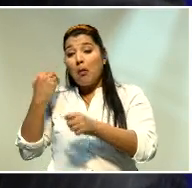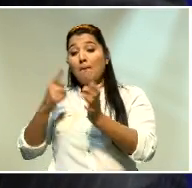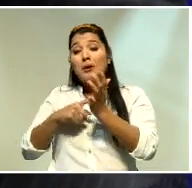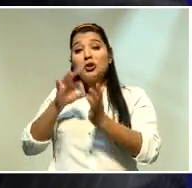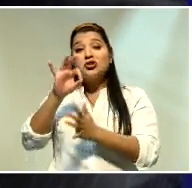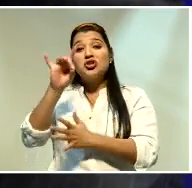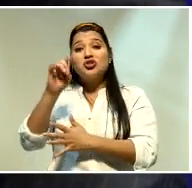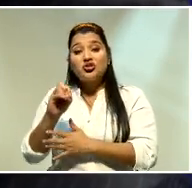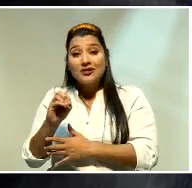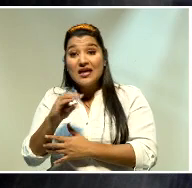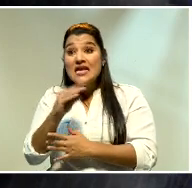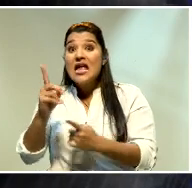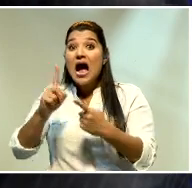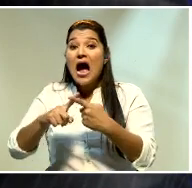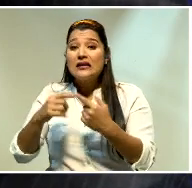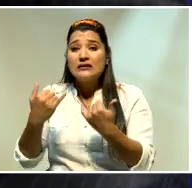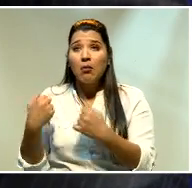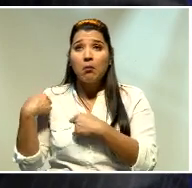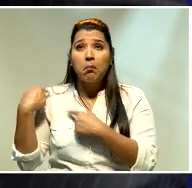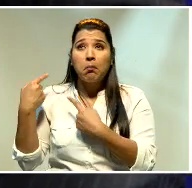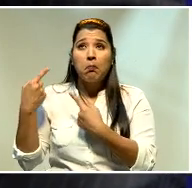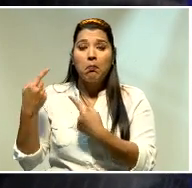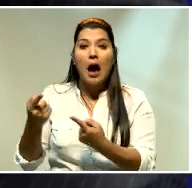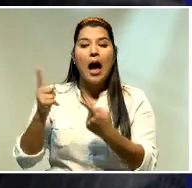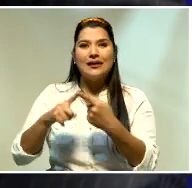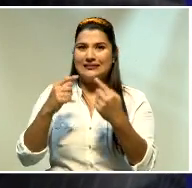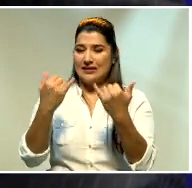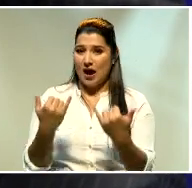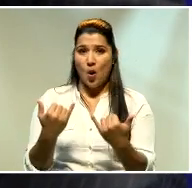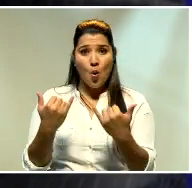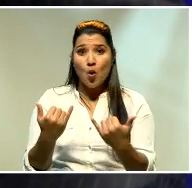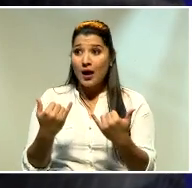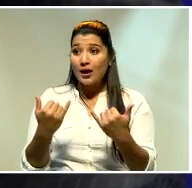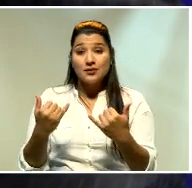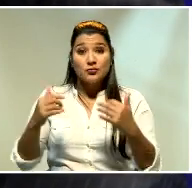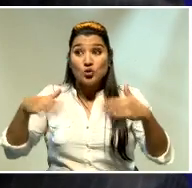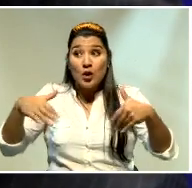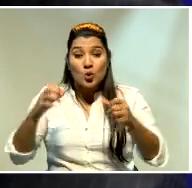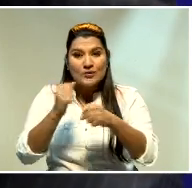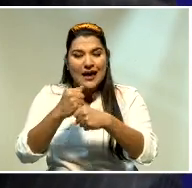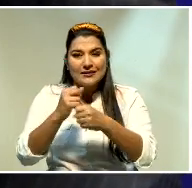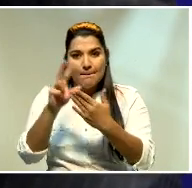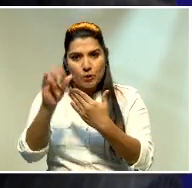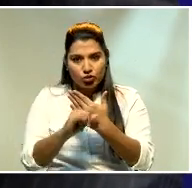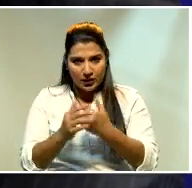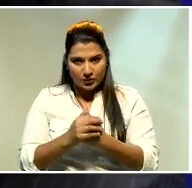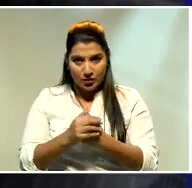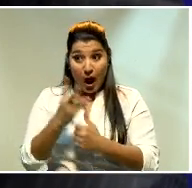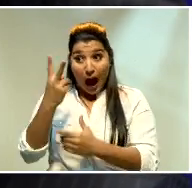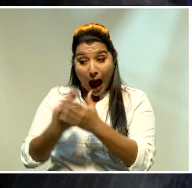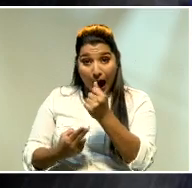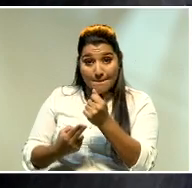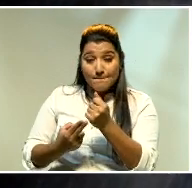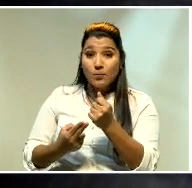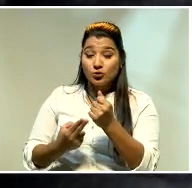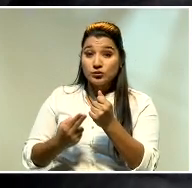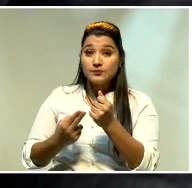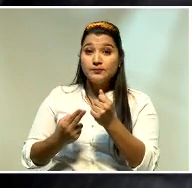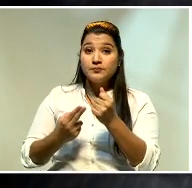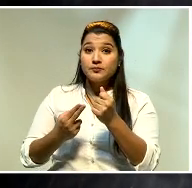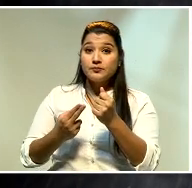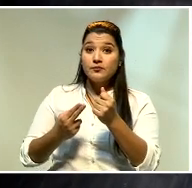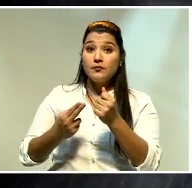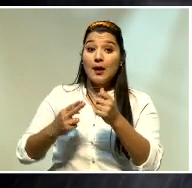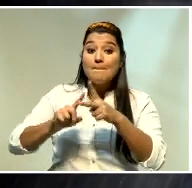Y este es el momento de que no se han hecho los proyectos. Los proyectos ambos se retomaron en la